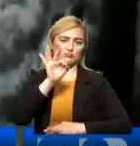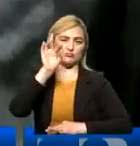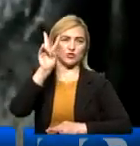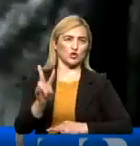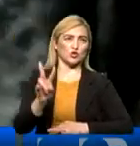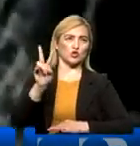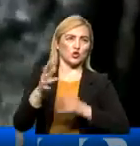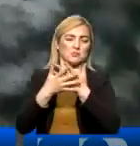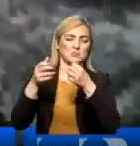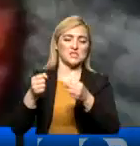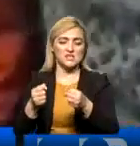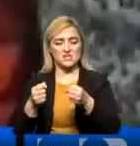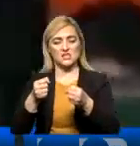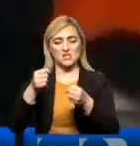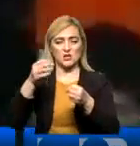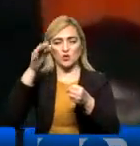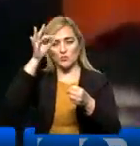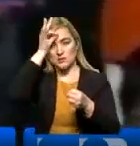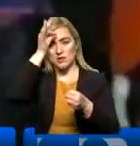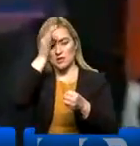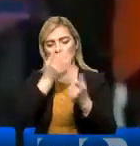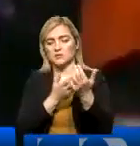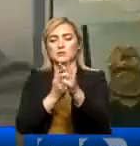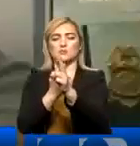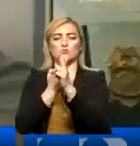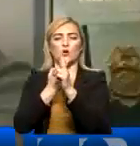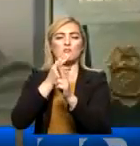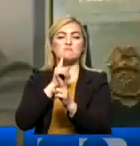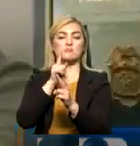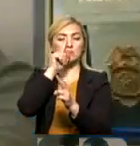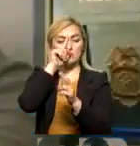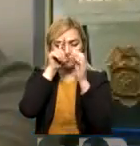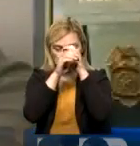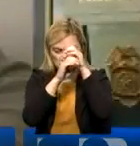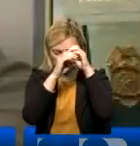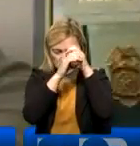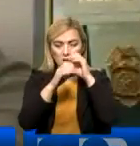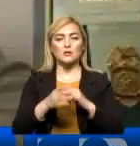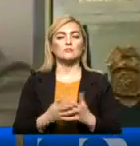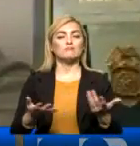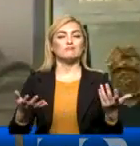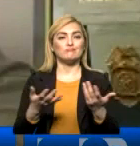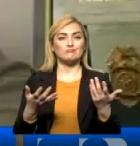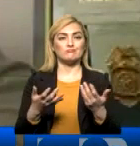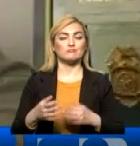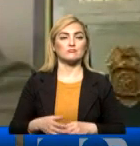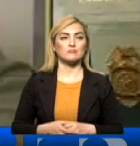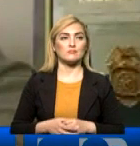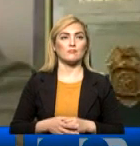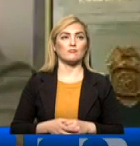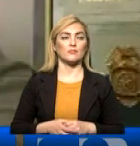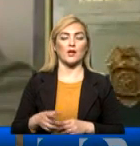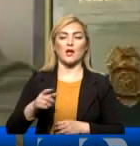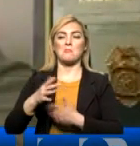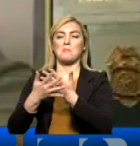internos están en casas de salud a la espera de los resultados de las pruebas. Fundamentalmente las pruebas las estamos realizando en el Rodeo de Manabí,